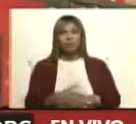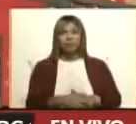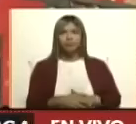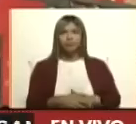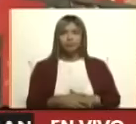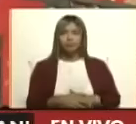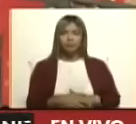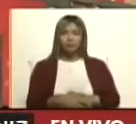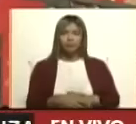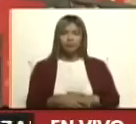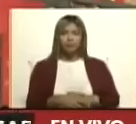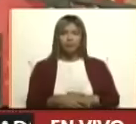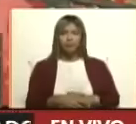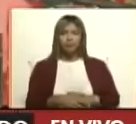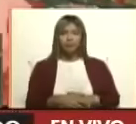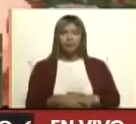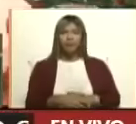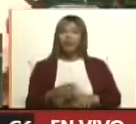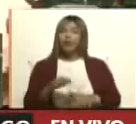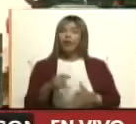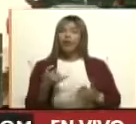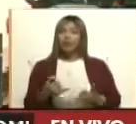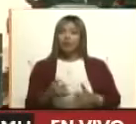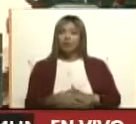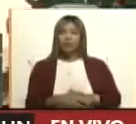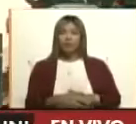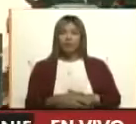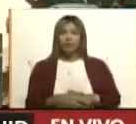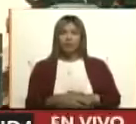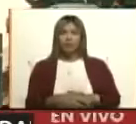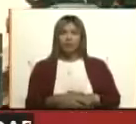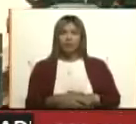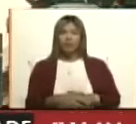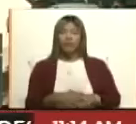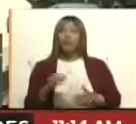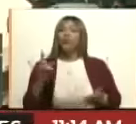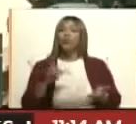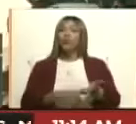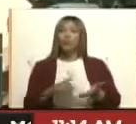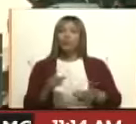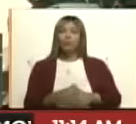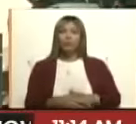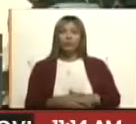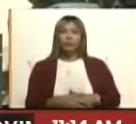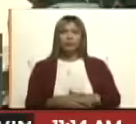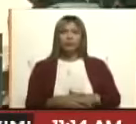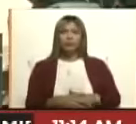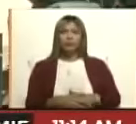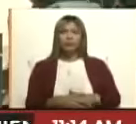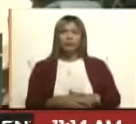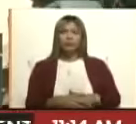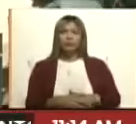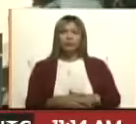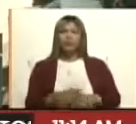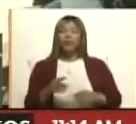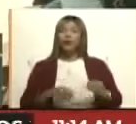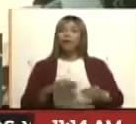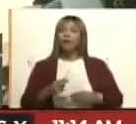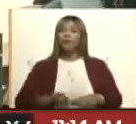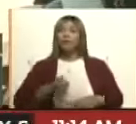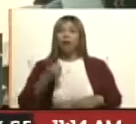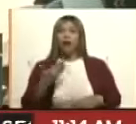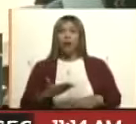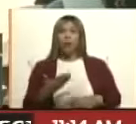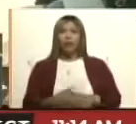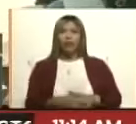hace varios días. Y hoy se materializa una de las acciones más